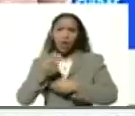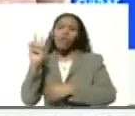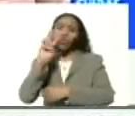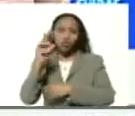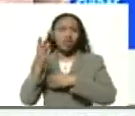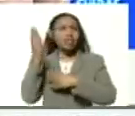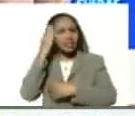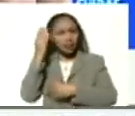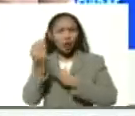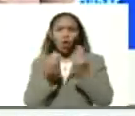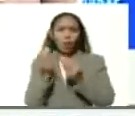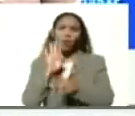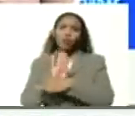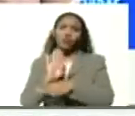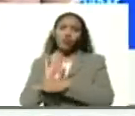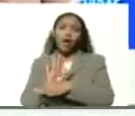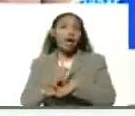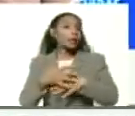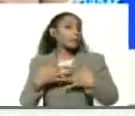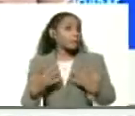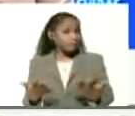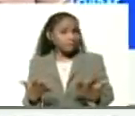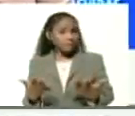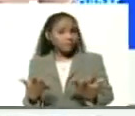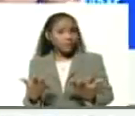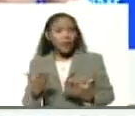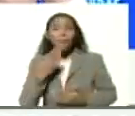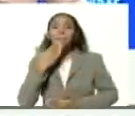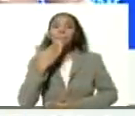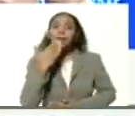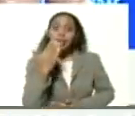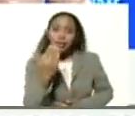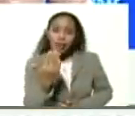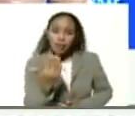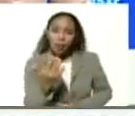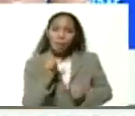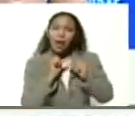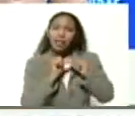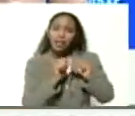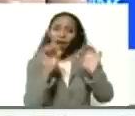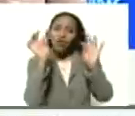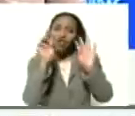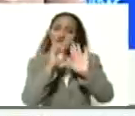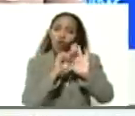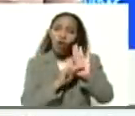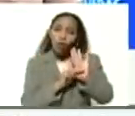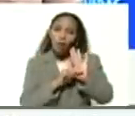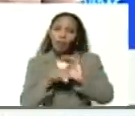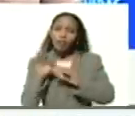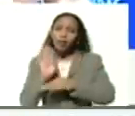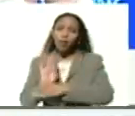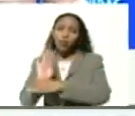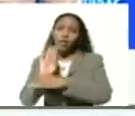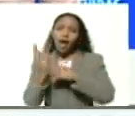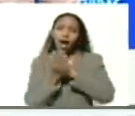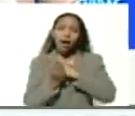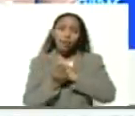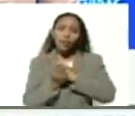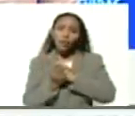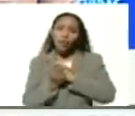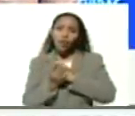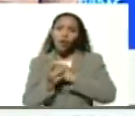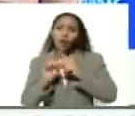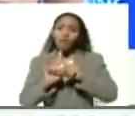sabe cómo cuidarse, así que bueno, les pedimos mantener las medidas de prevención, mantener